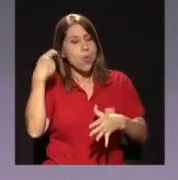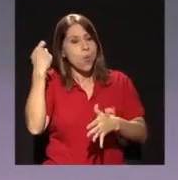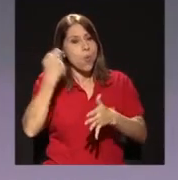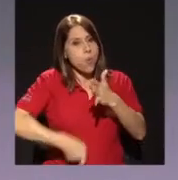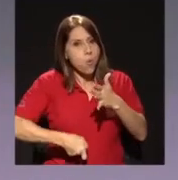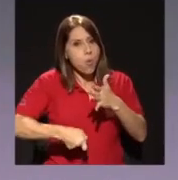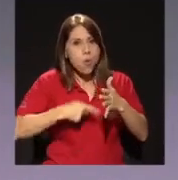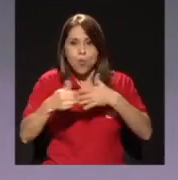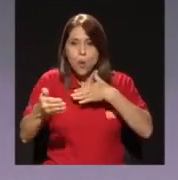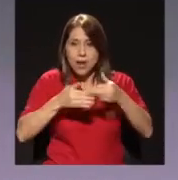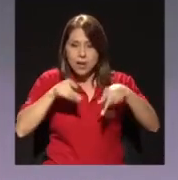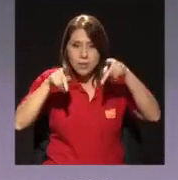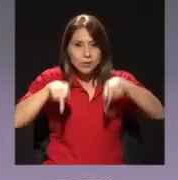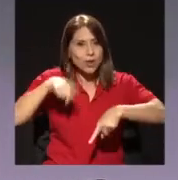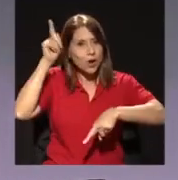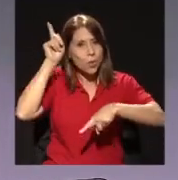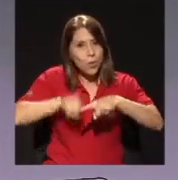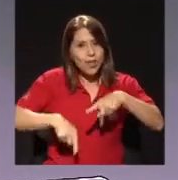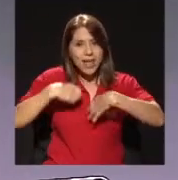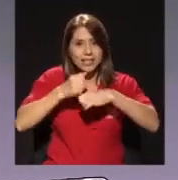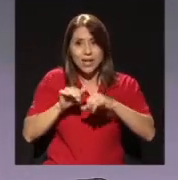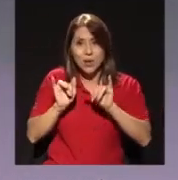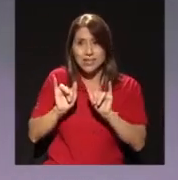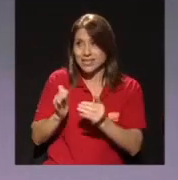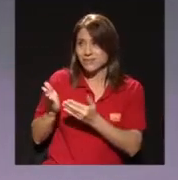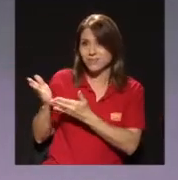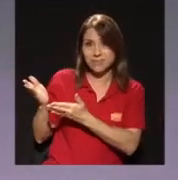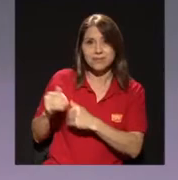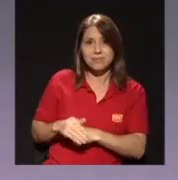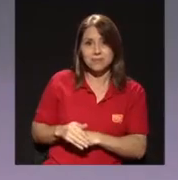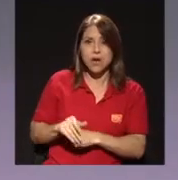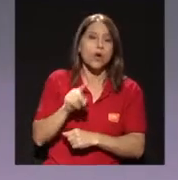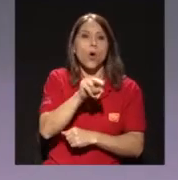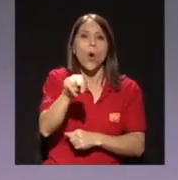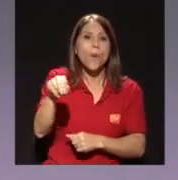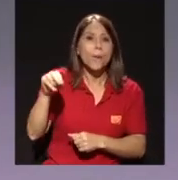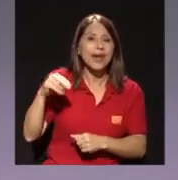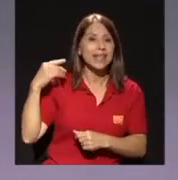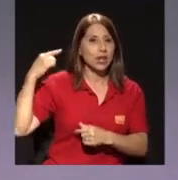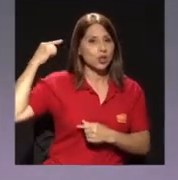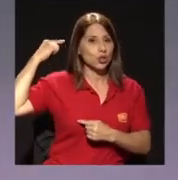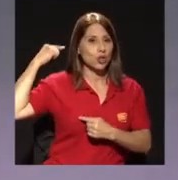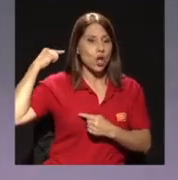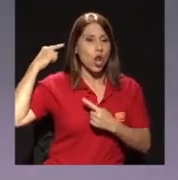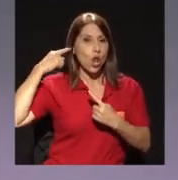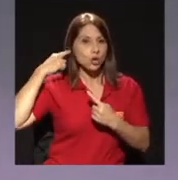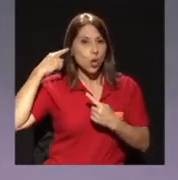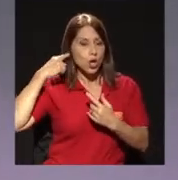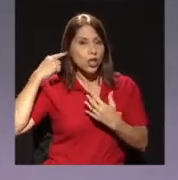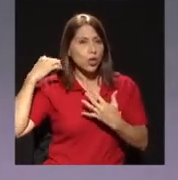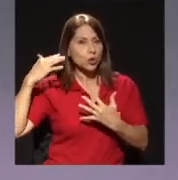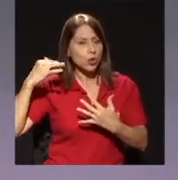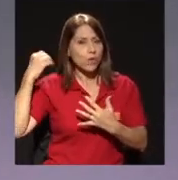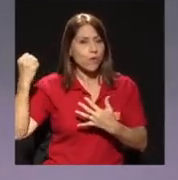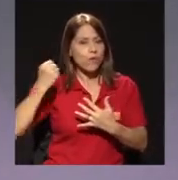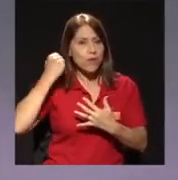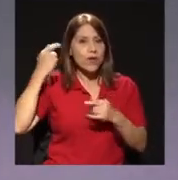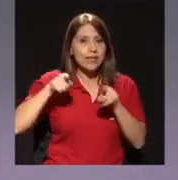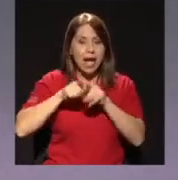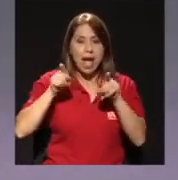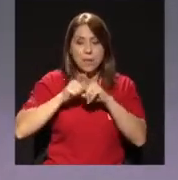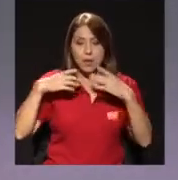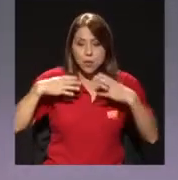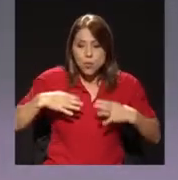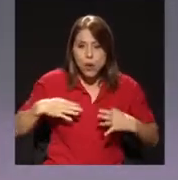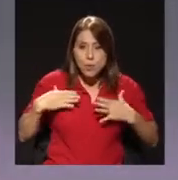en tanto rato estar en esa altura. Le ha dañado a nuestros compañeros sus oídos y partes de su cuerpo,